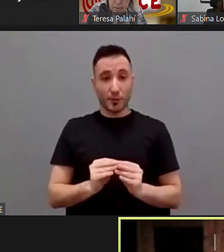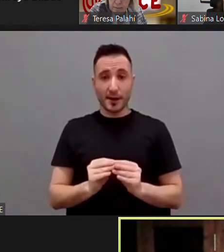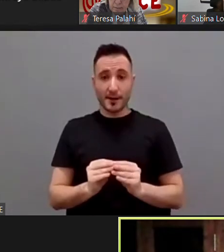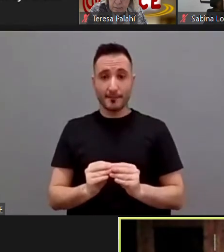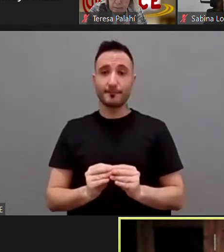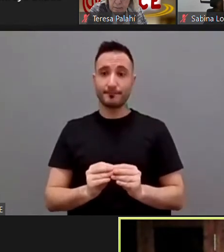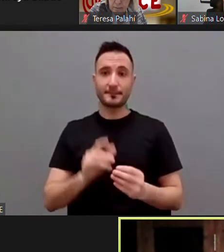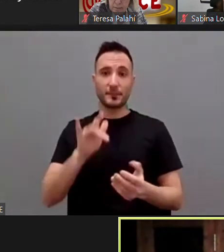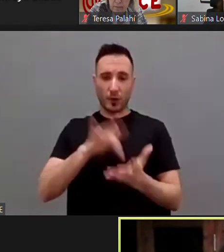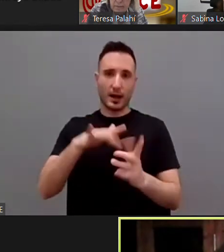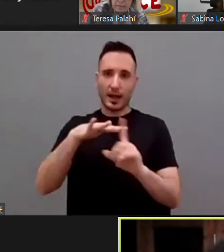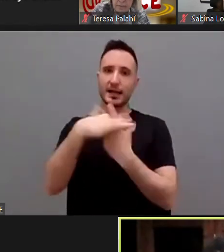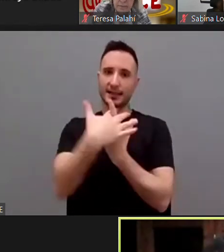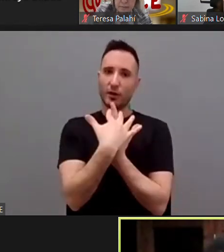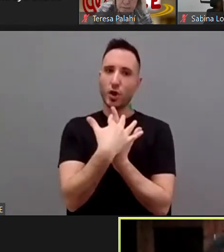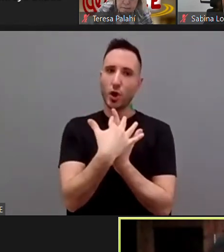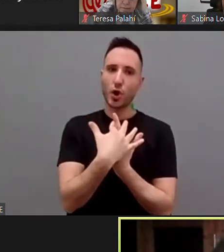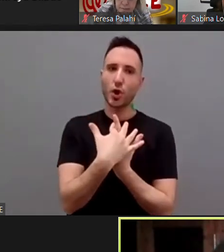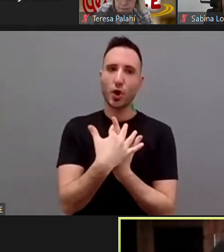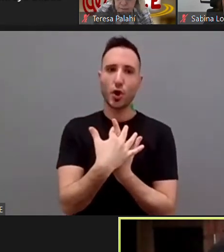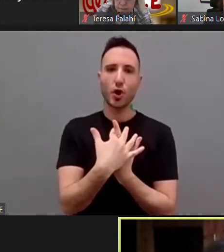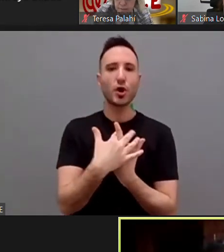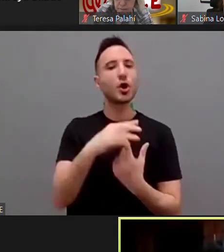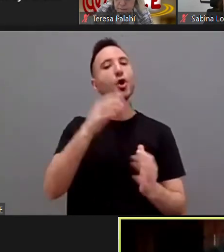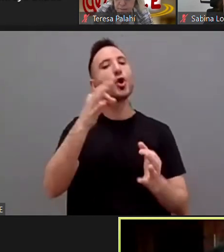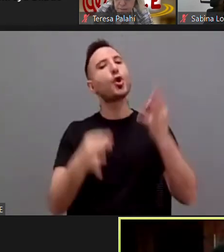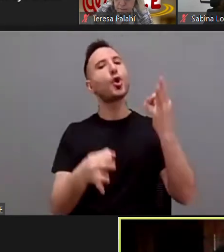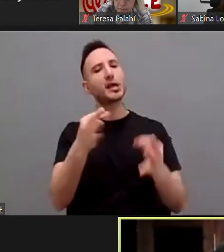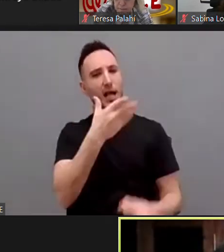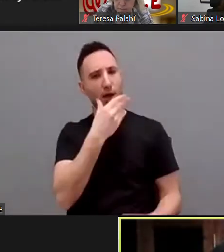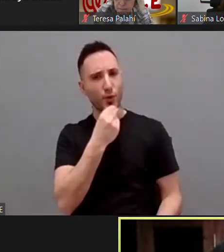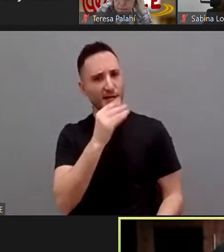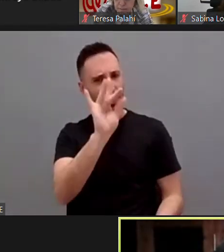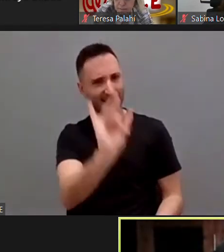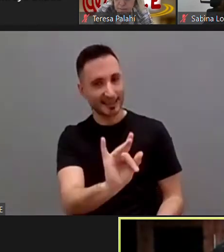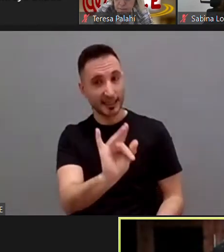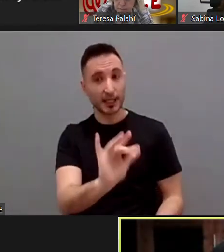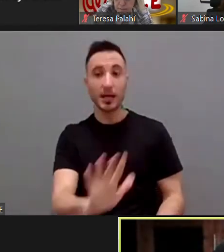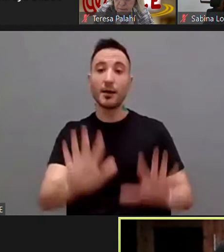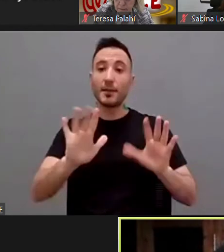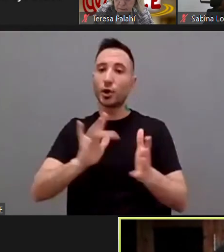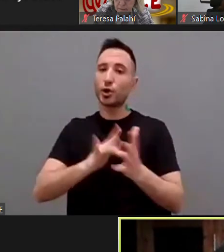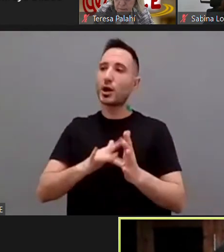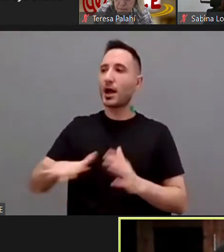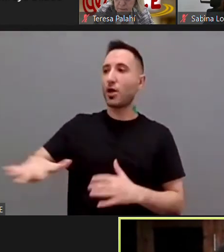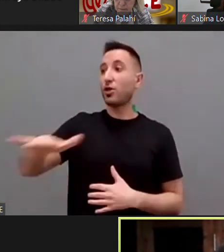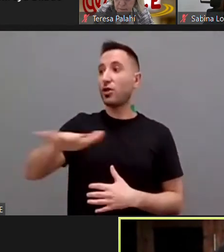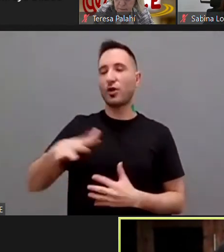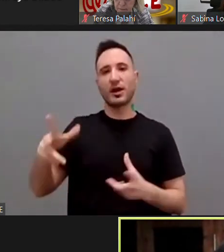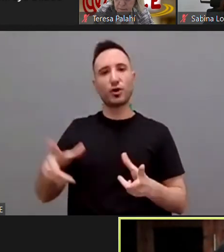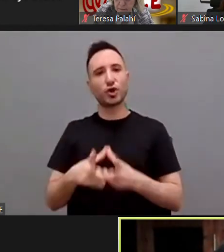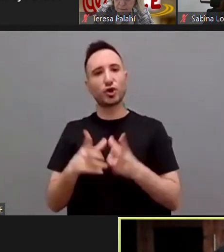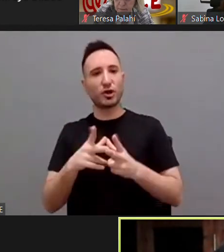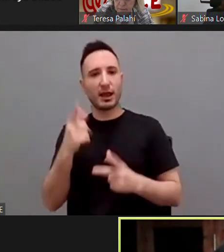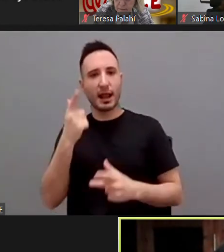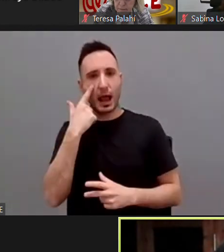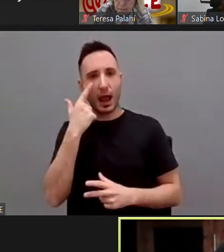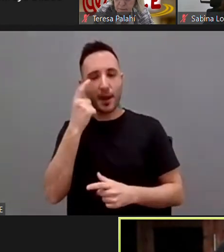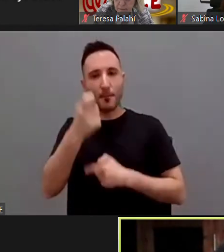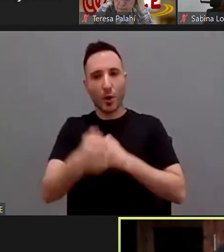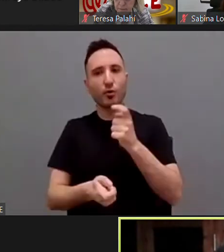ante una situación muy bonita jurídicamente, ha cambiado el escenario social y habrá que intentar ir